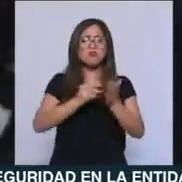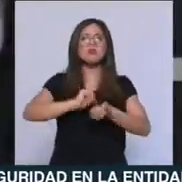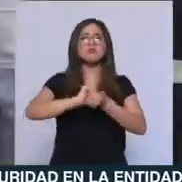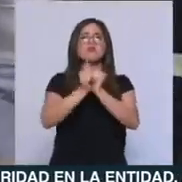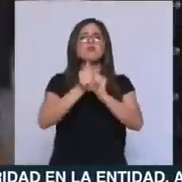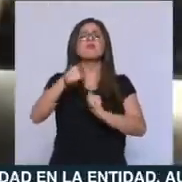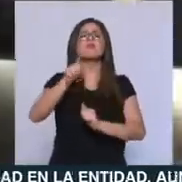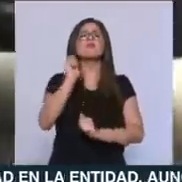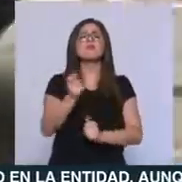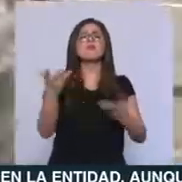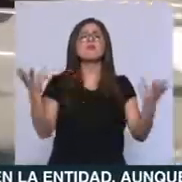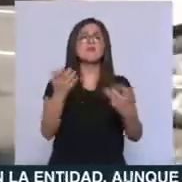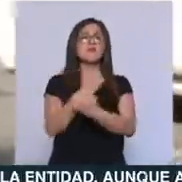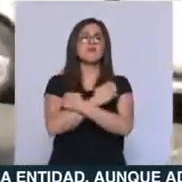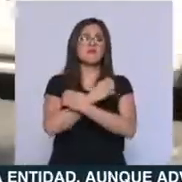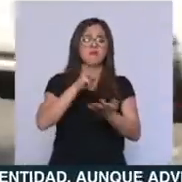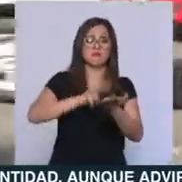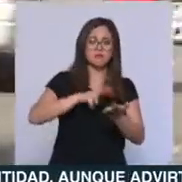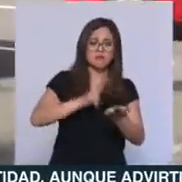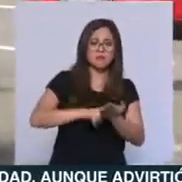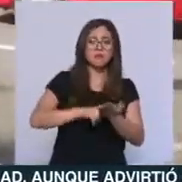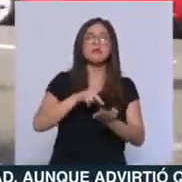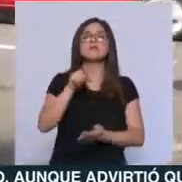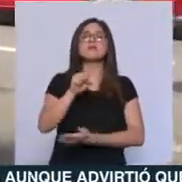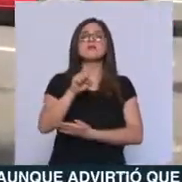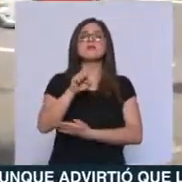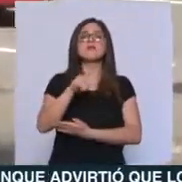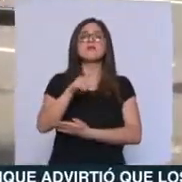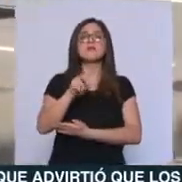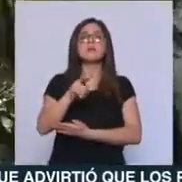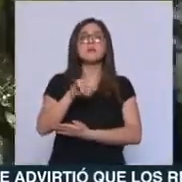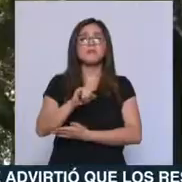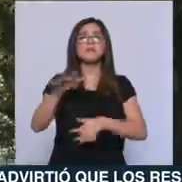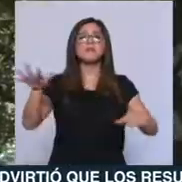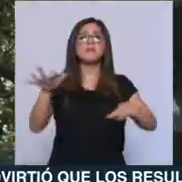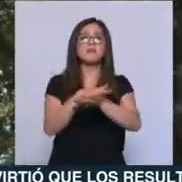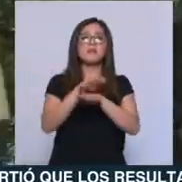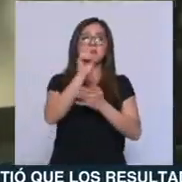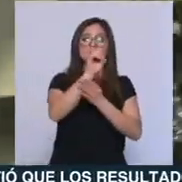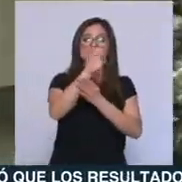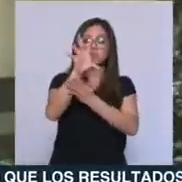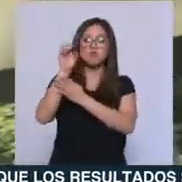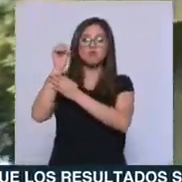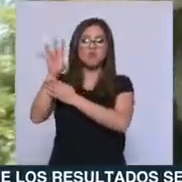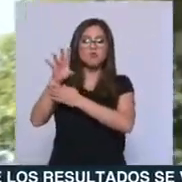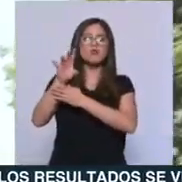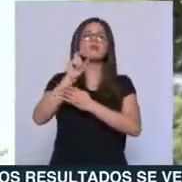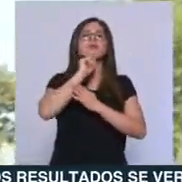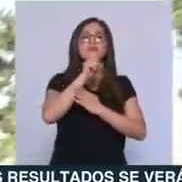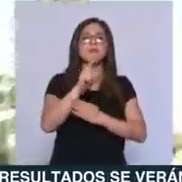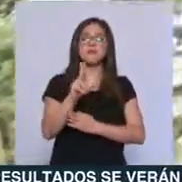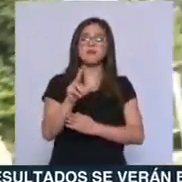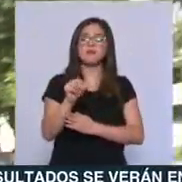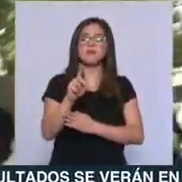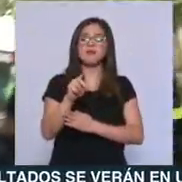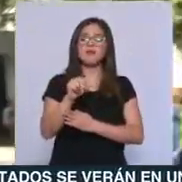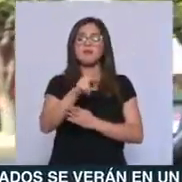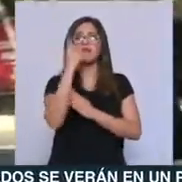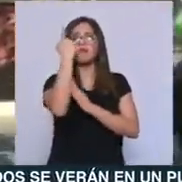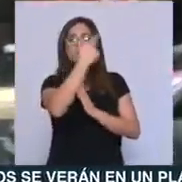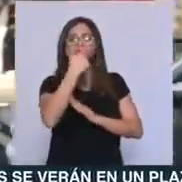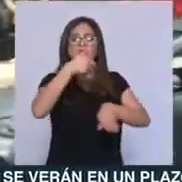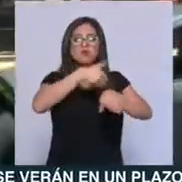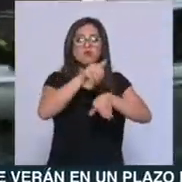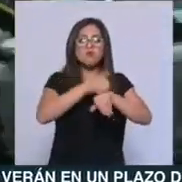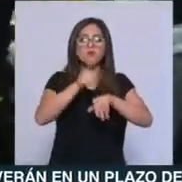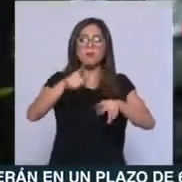civismo. La CEMOVI realizó la reubicación de 39 fotocívicas y 40 radares, los cuales son de